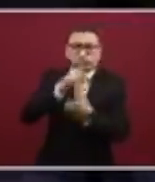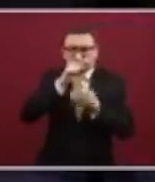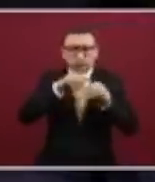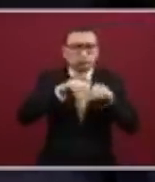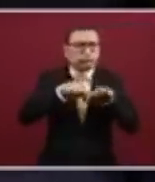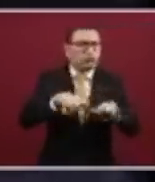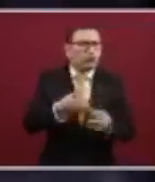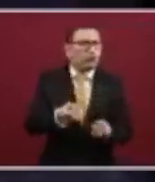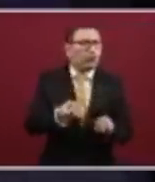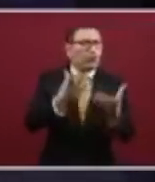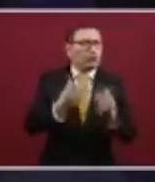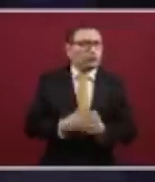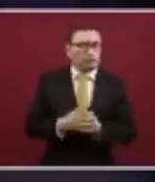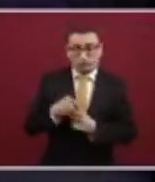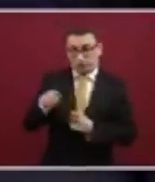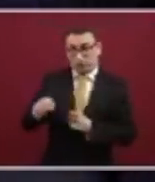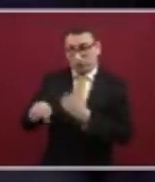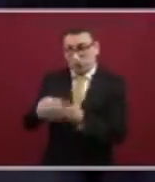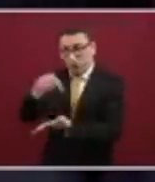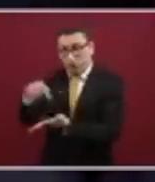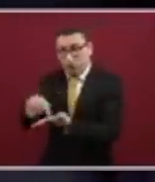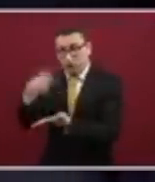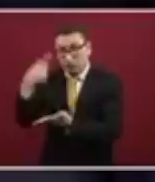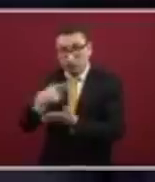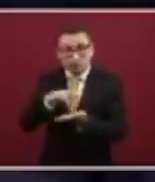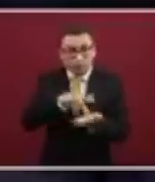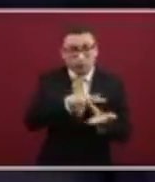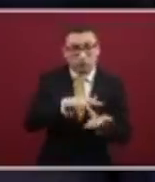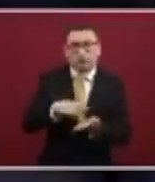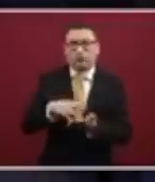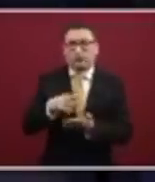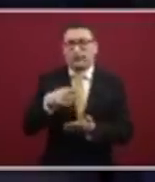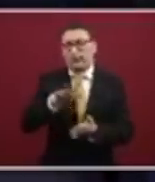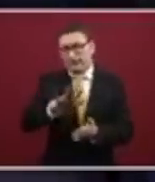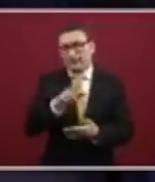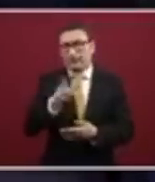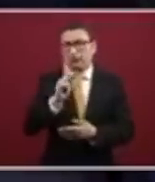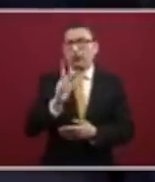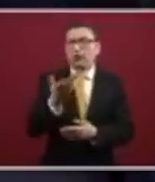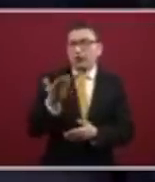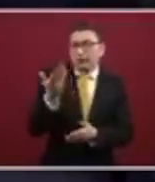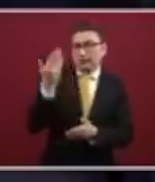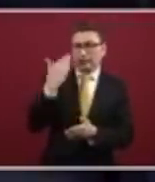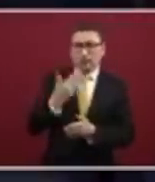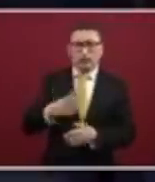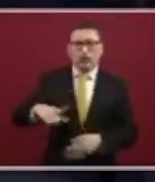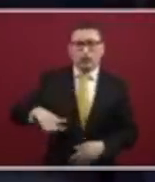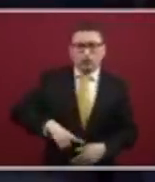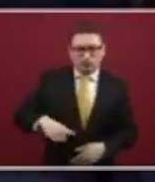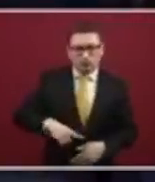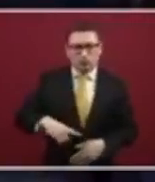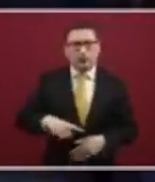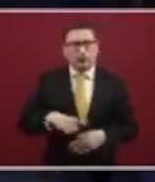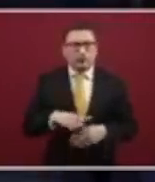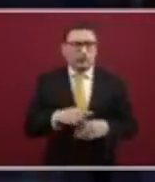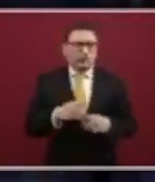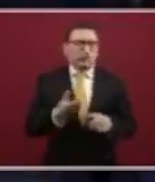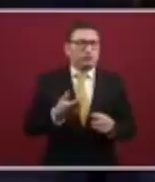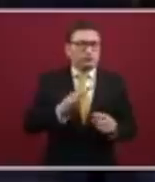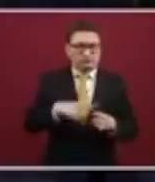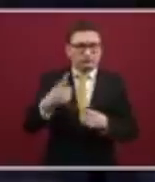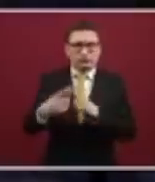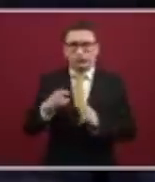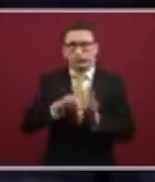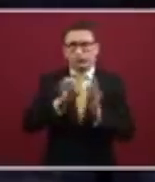y a estos centros? Porque, bueno, en las últimas administraciones, el CONADIC, pese a las